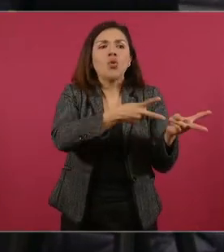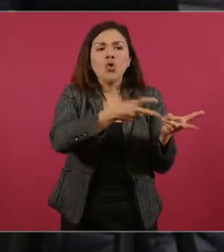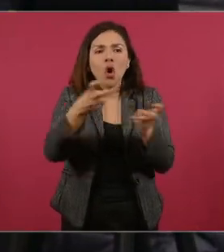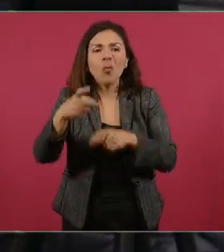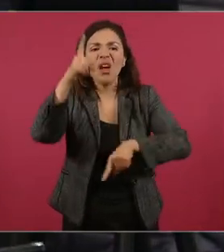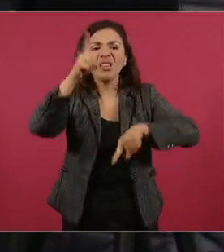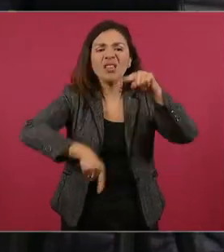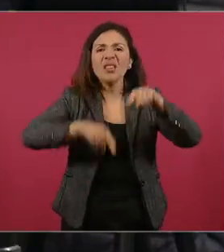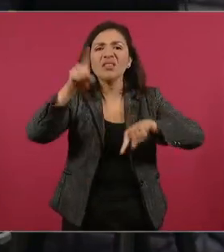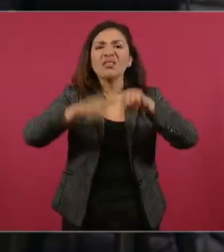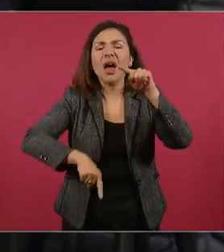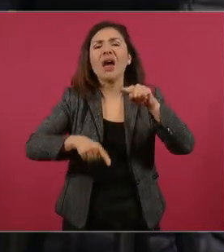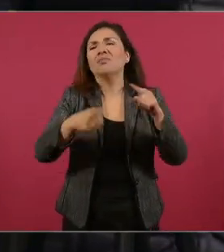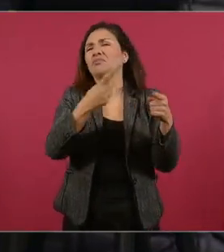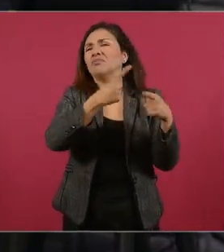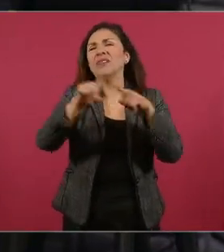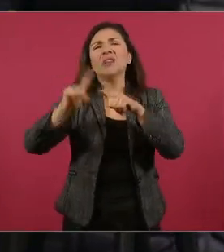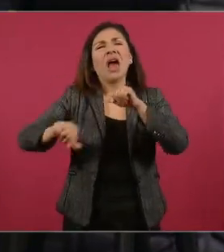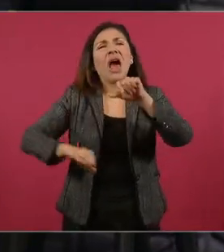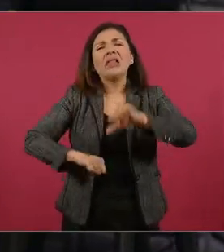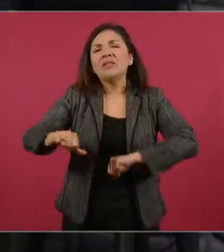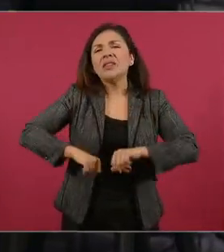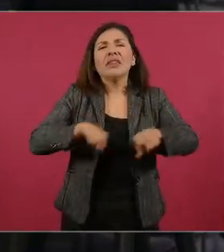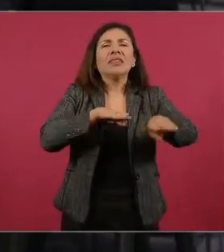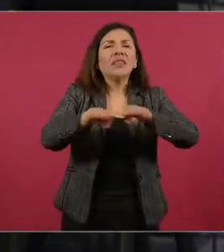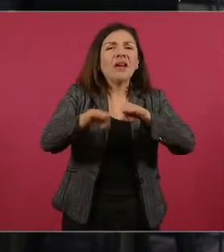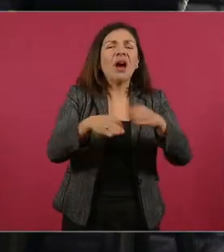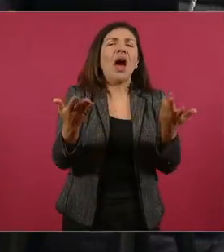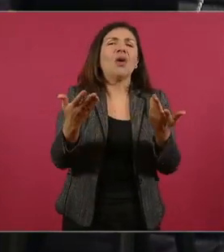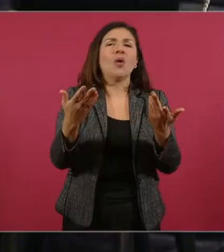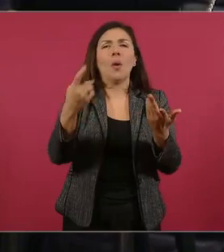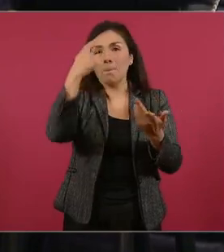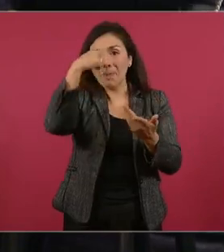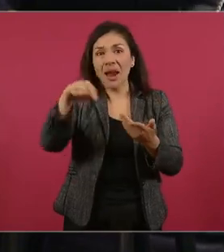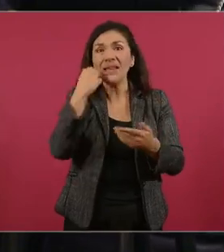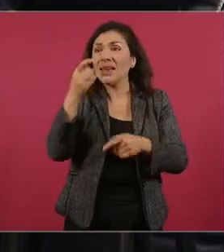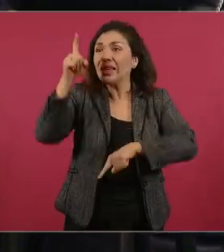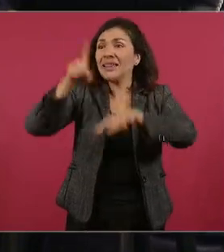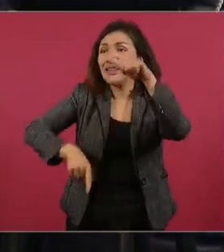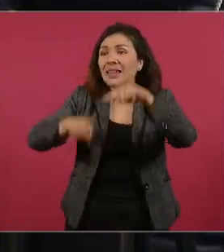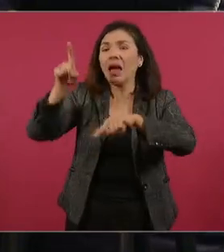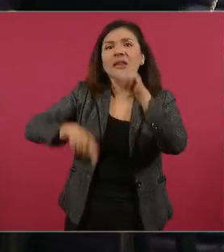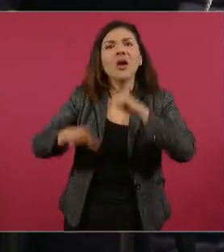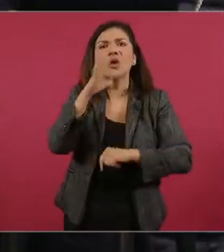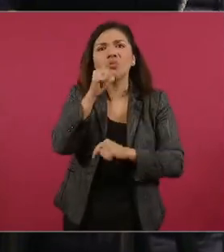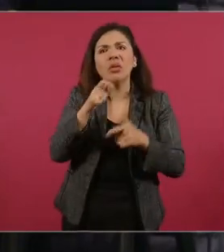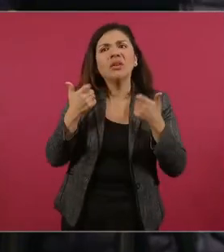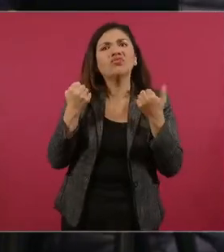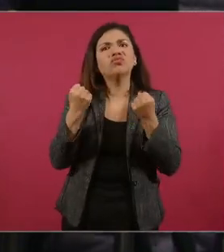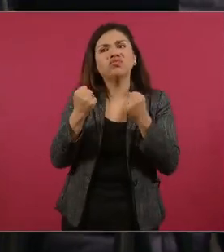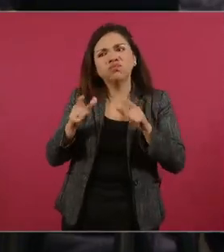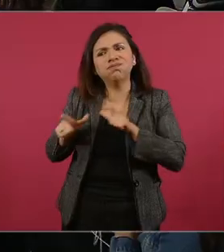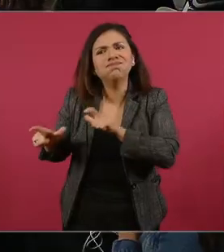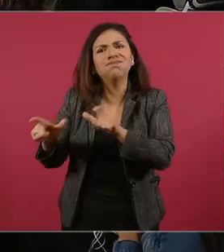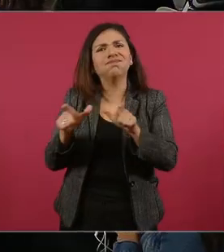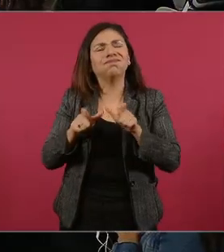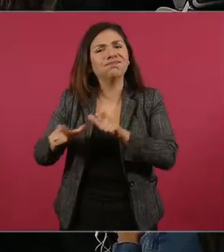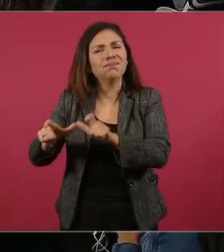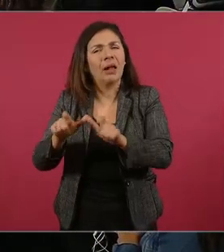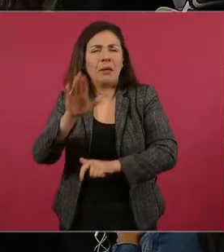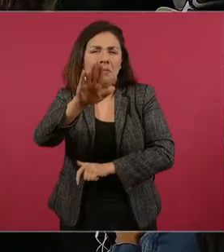algunas actividades o algunos de los operativos para detener ese tipo de situaciones. Yo quiero preguntarle, presidente,